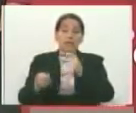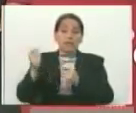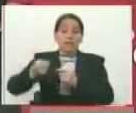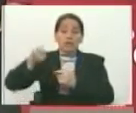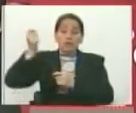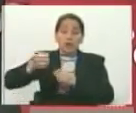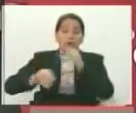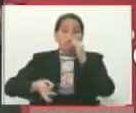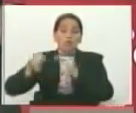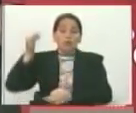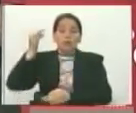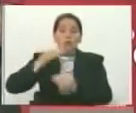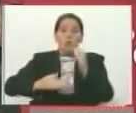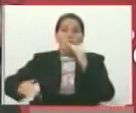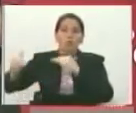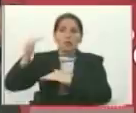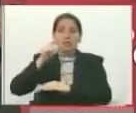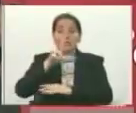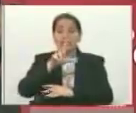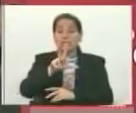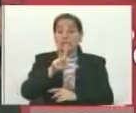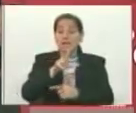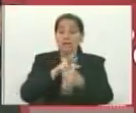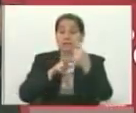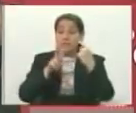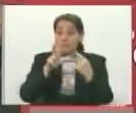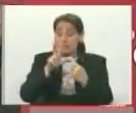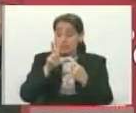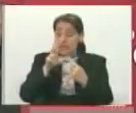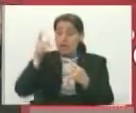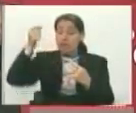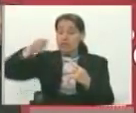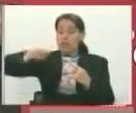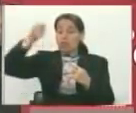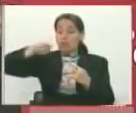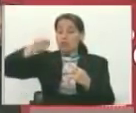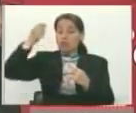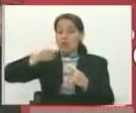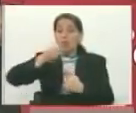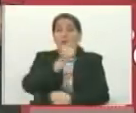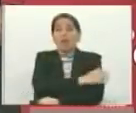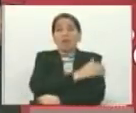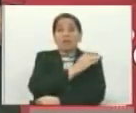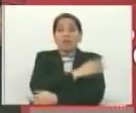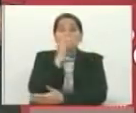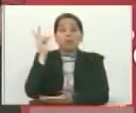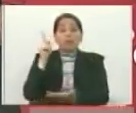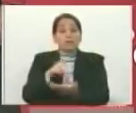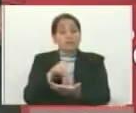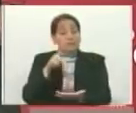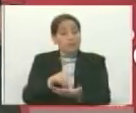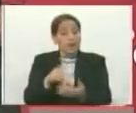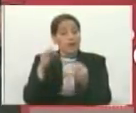3 diputados de la derecha que participaron activamente en el